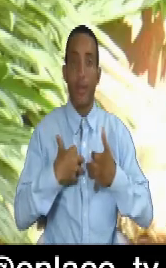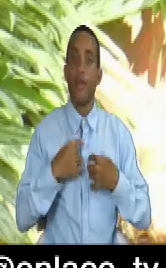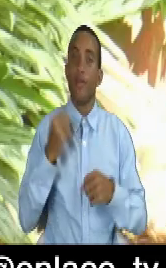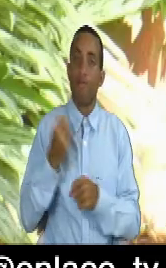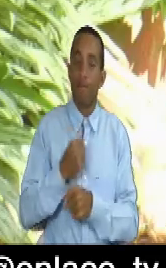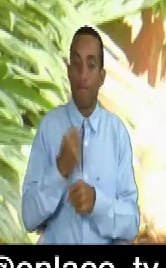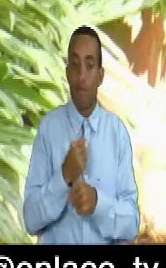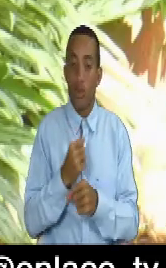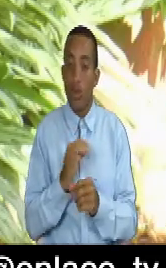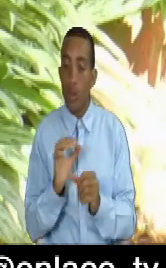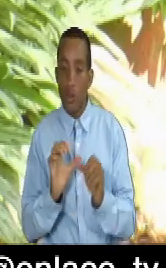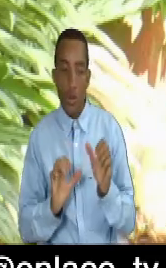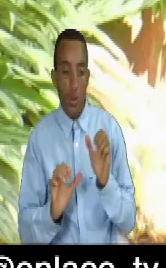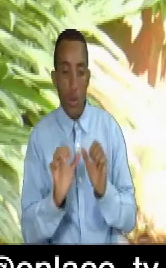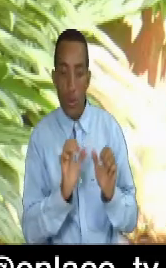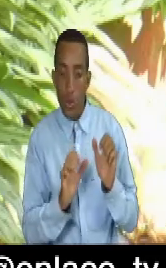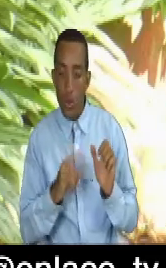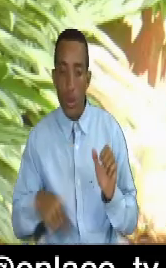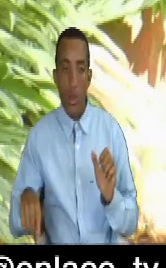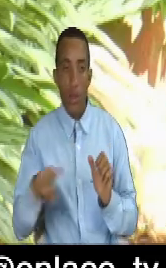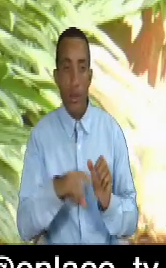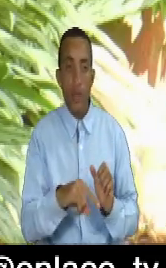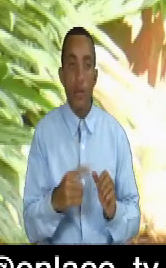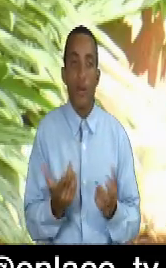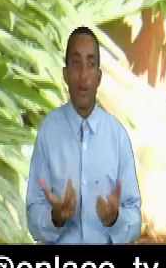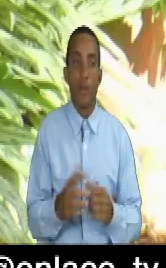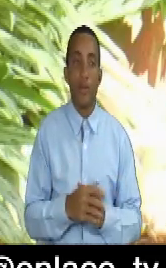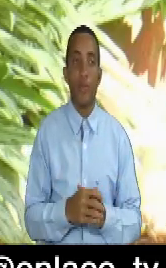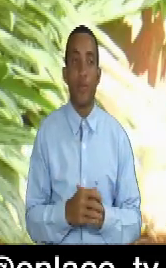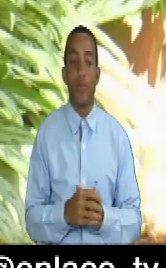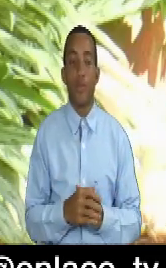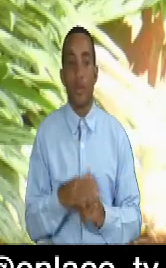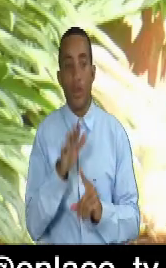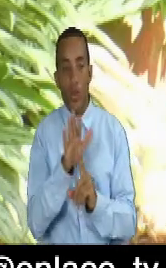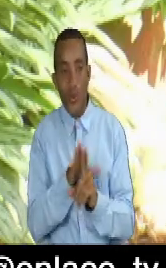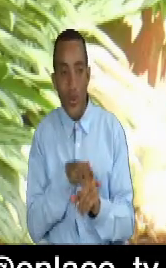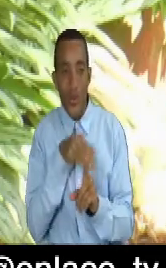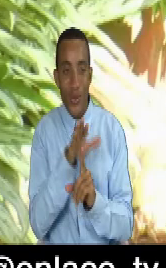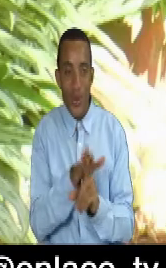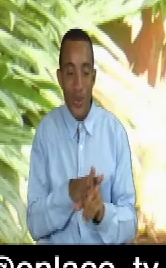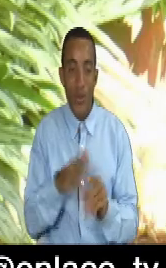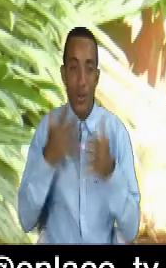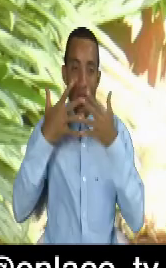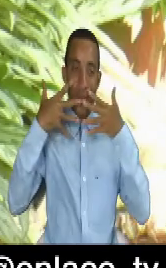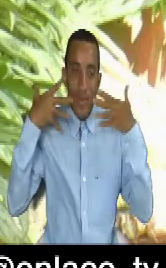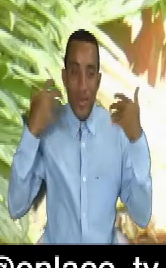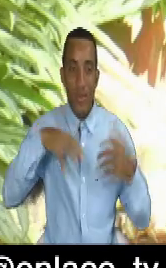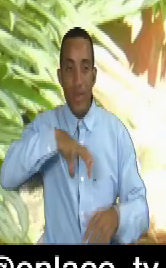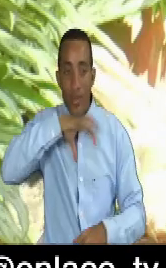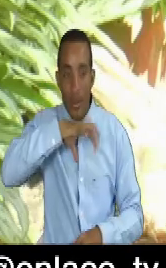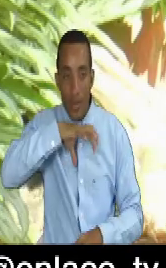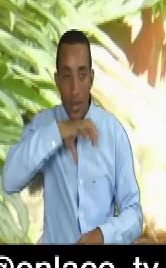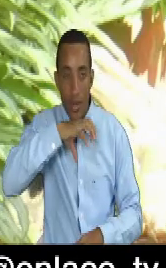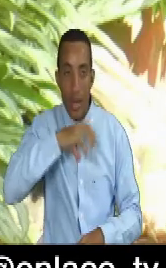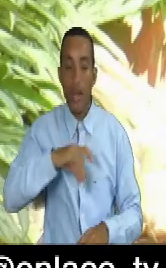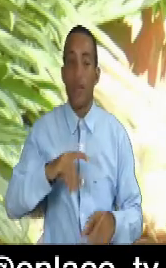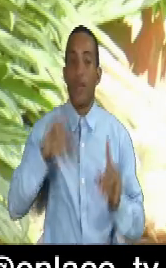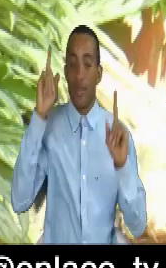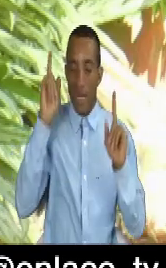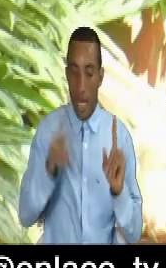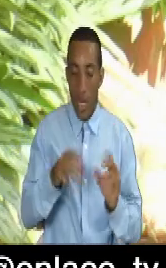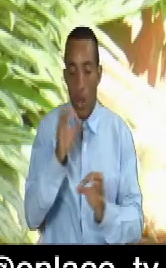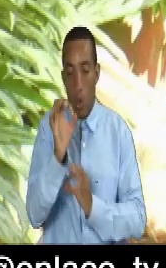la protección de los sin voz. En este momento los animales domésticos como son los caninos y los felinos. Estamos en este